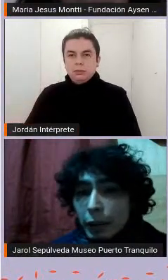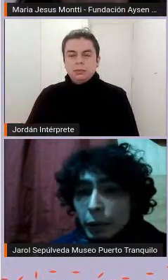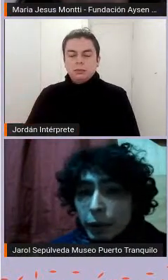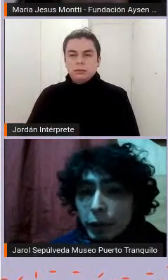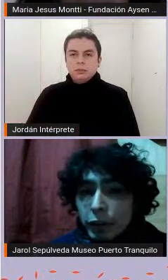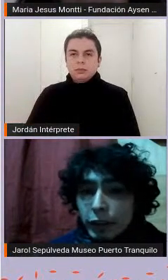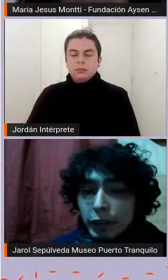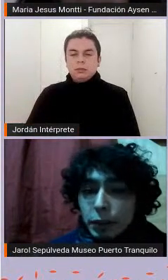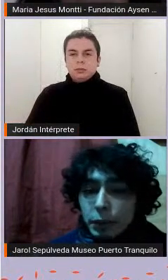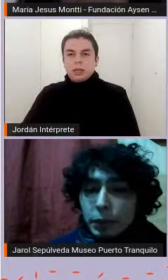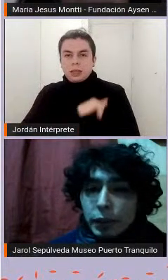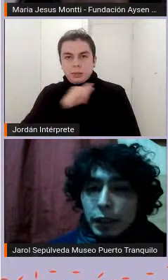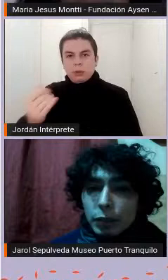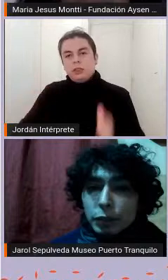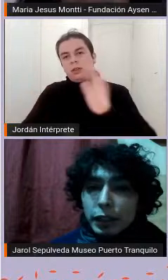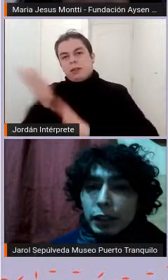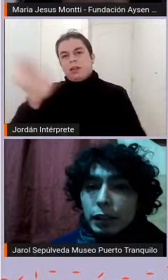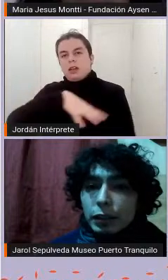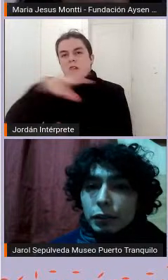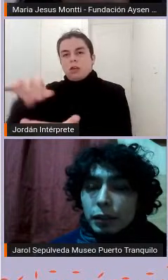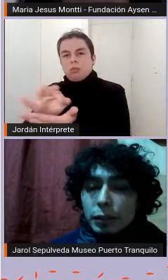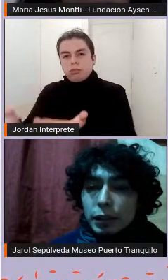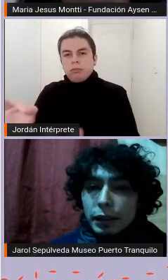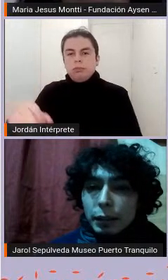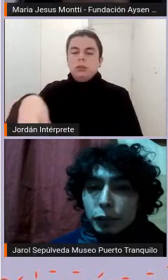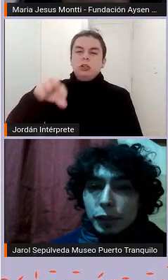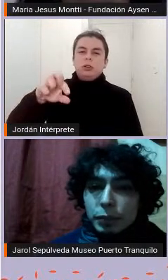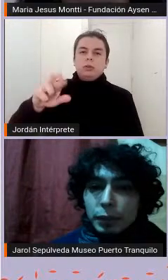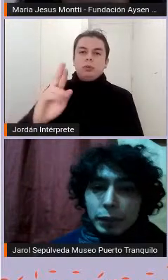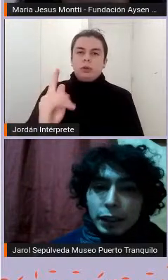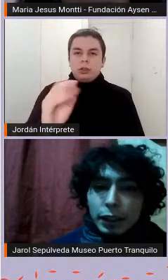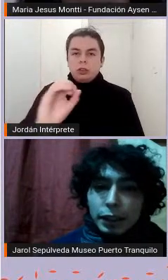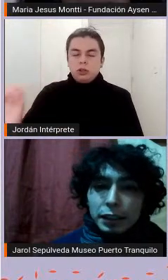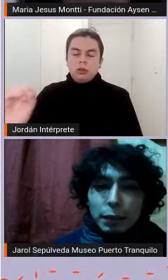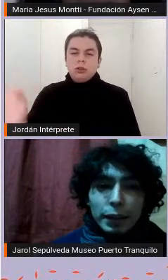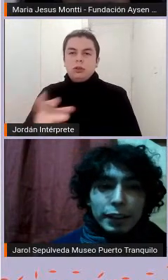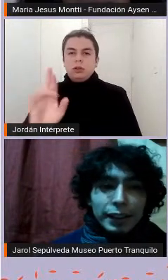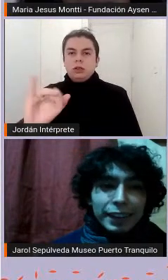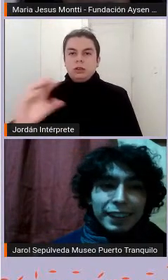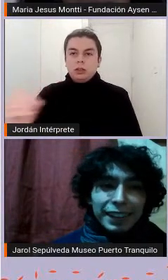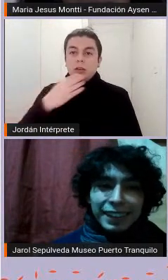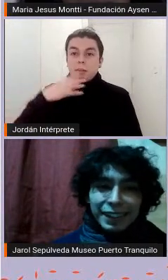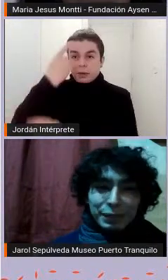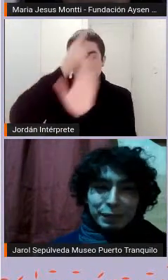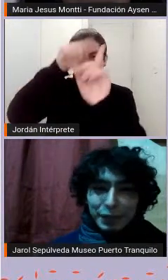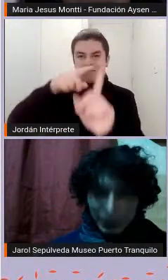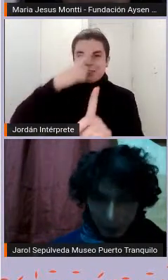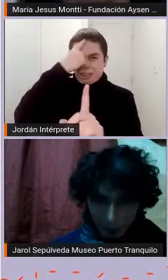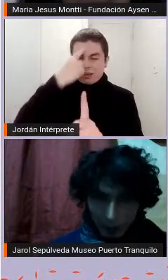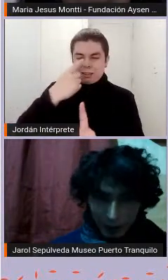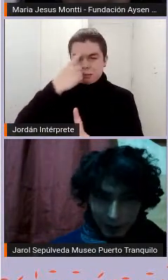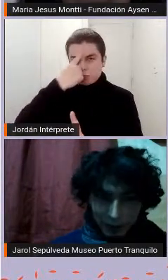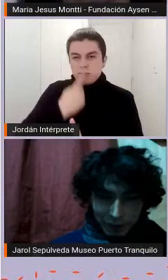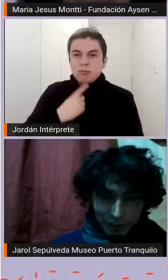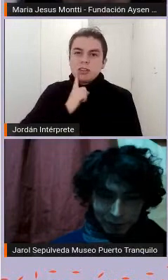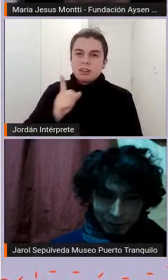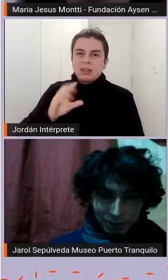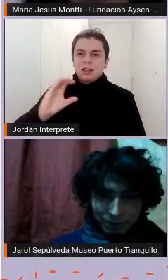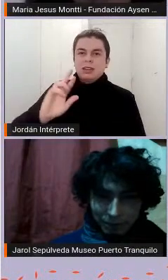Aquí podemos ver varios miembros de la comunidad, incluso también del museo. También está Cristian Valle ahí, mítico